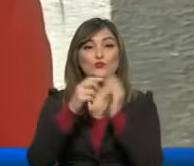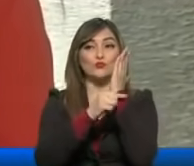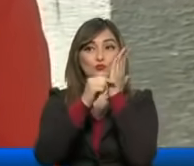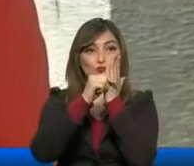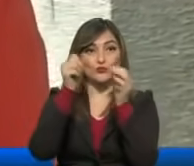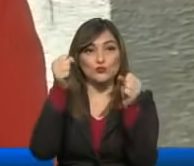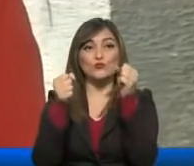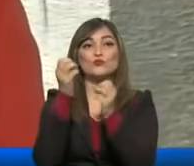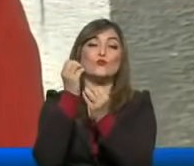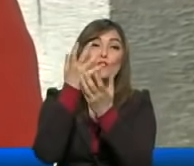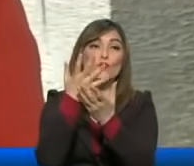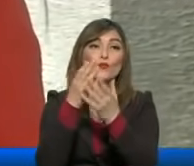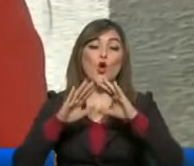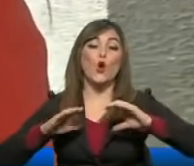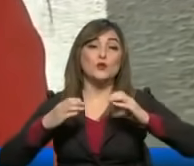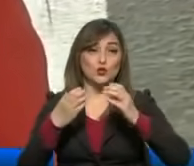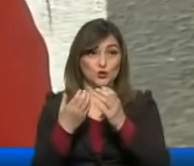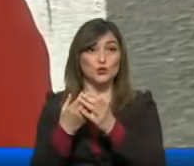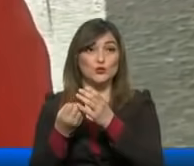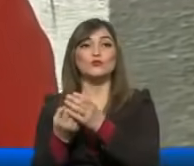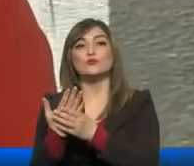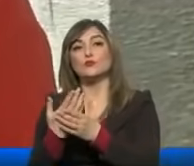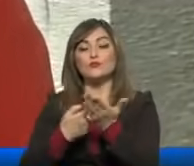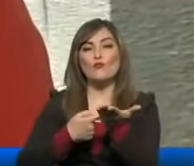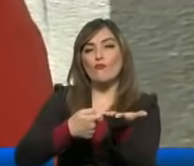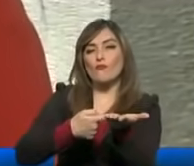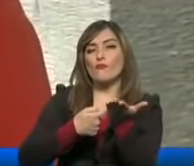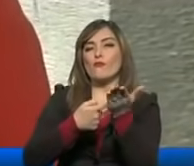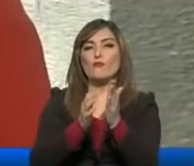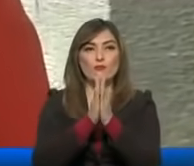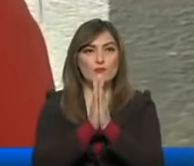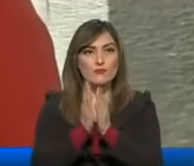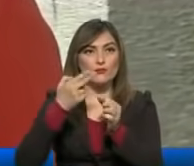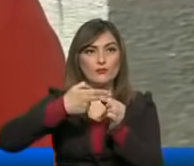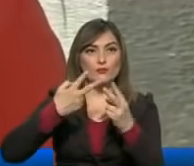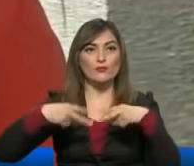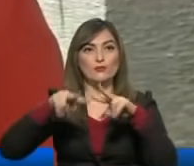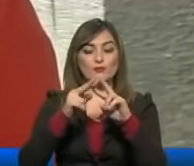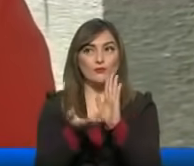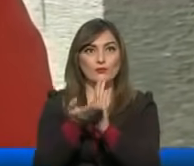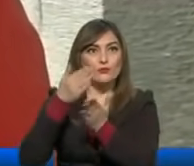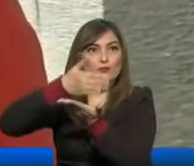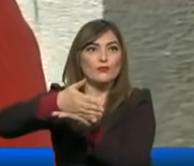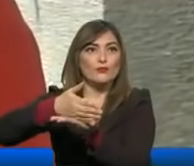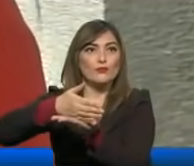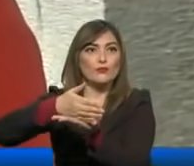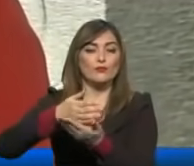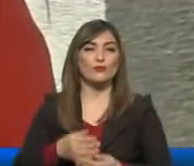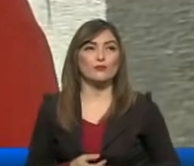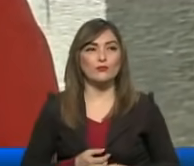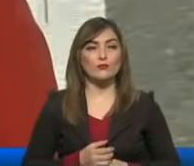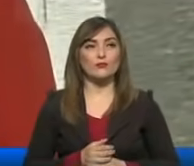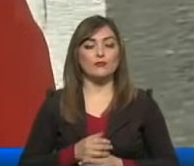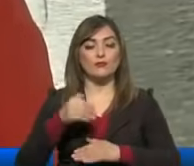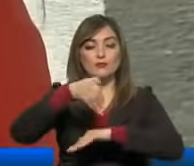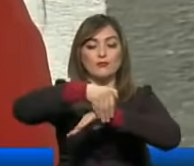Transporte, básicamente se va a crear una comisión que pueda analizar este pedido. En horas de la tarde, el presidente Guillermo Lasso